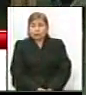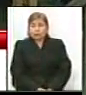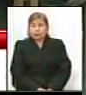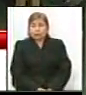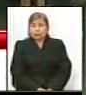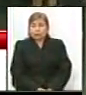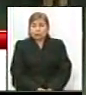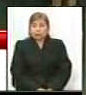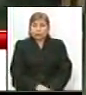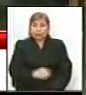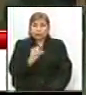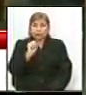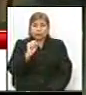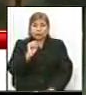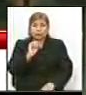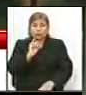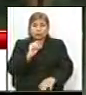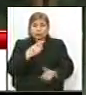Sixto.